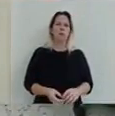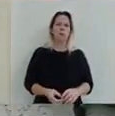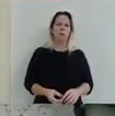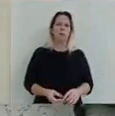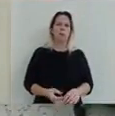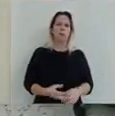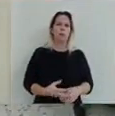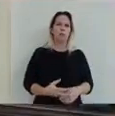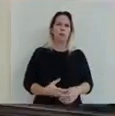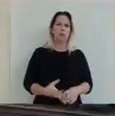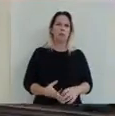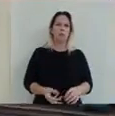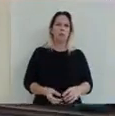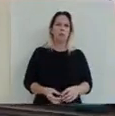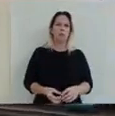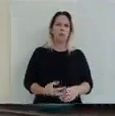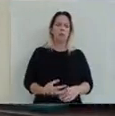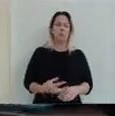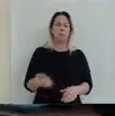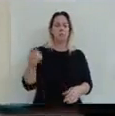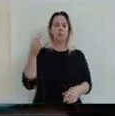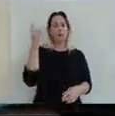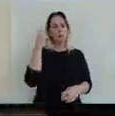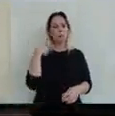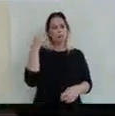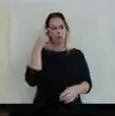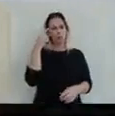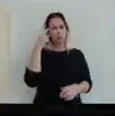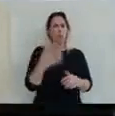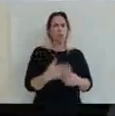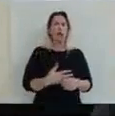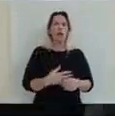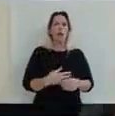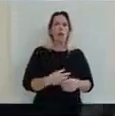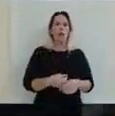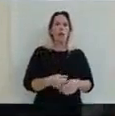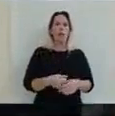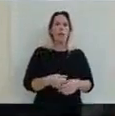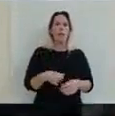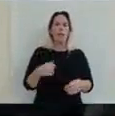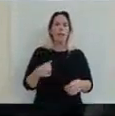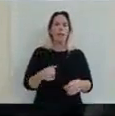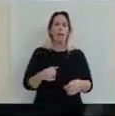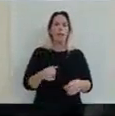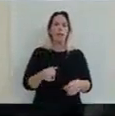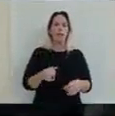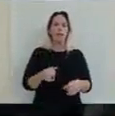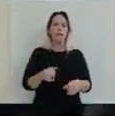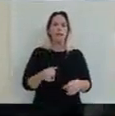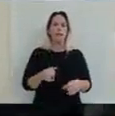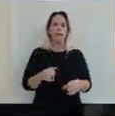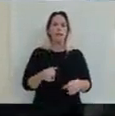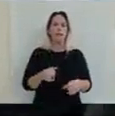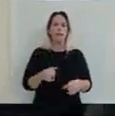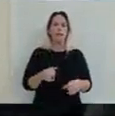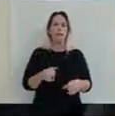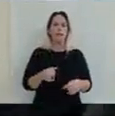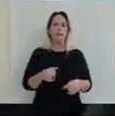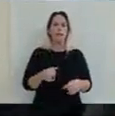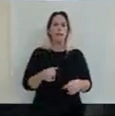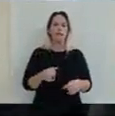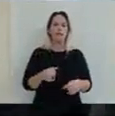Yo considero y vengo viendo esta problemática ya hace años y años y años, que todos los